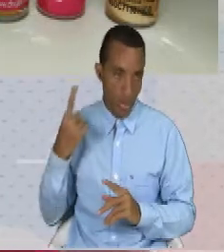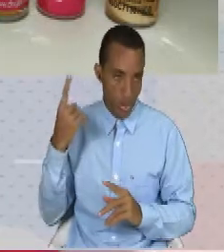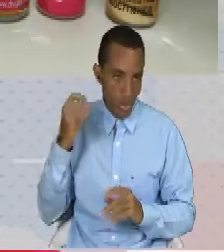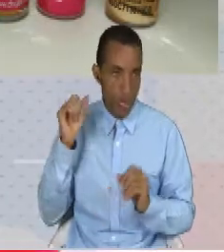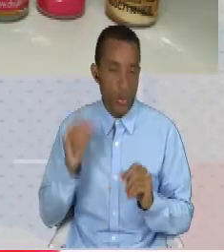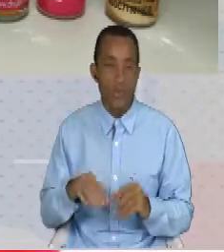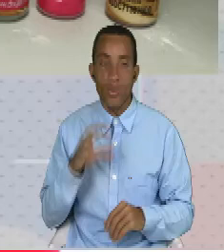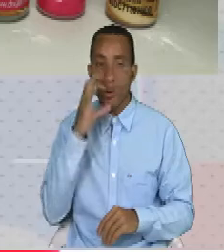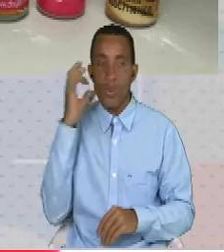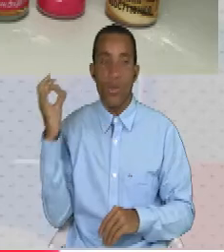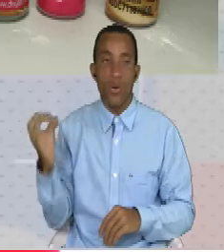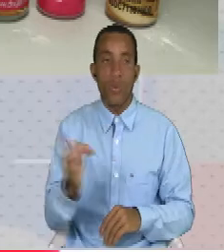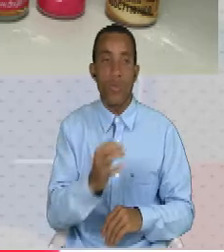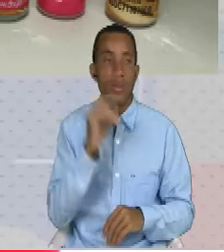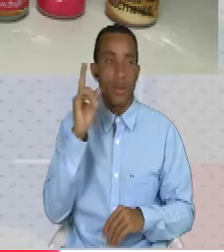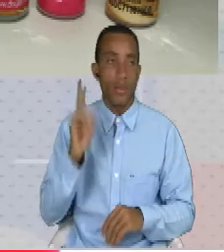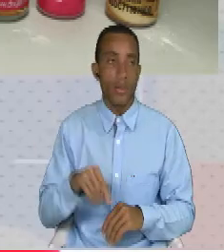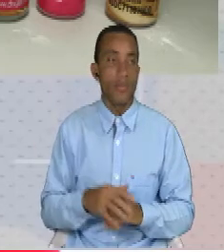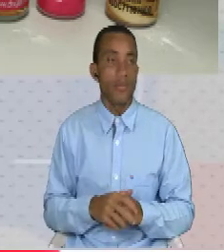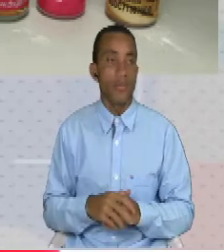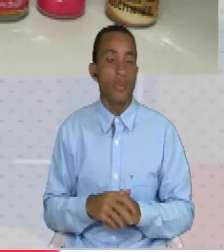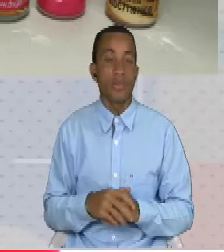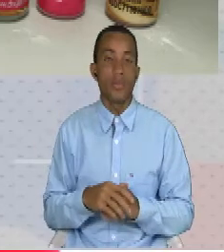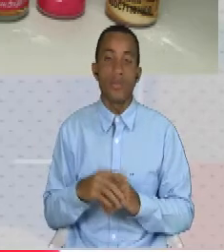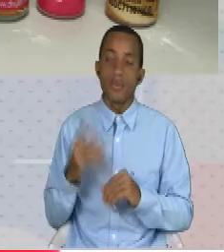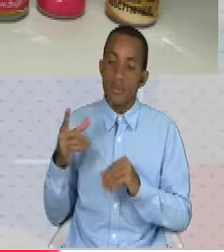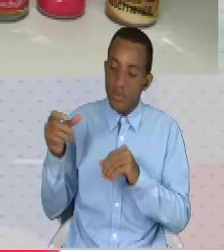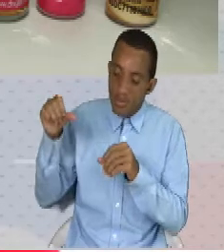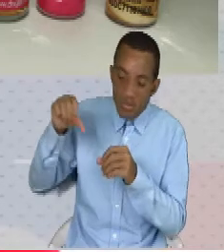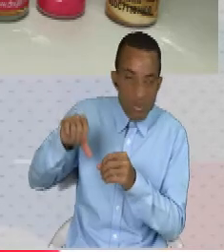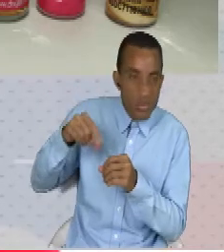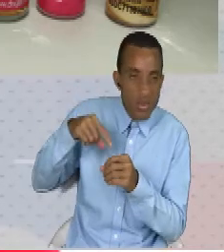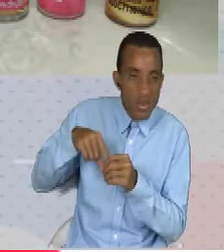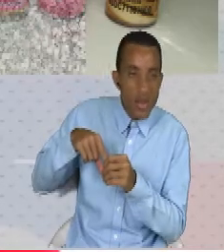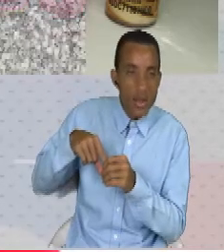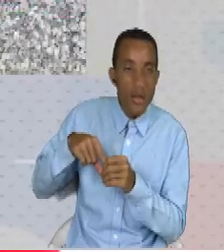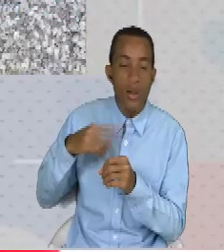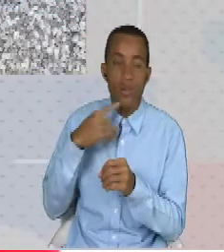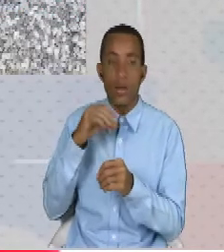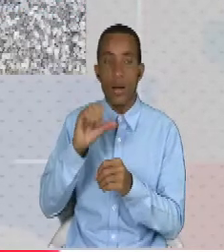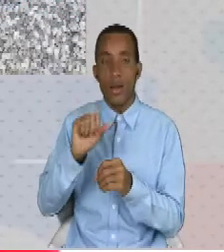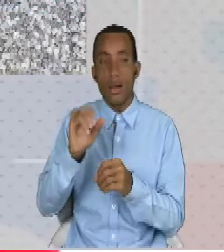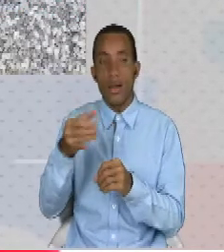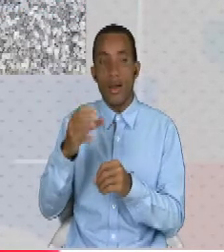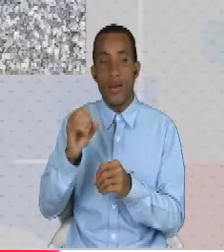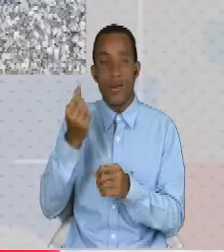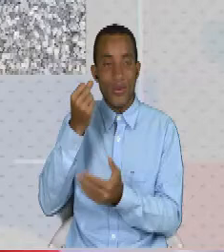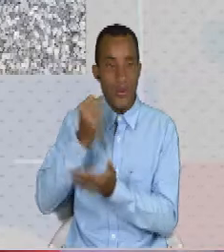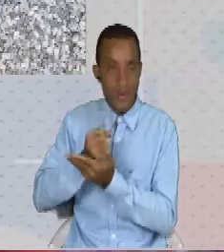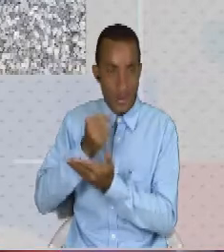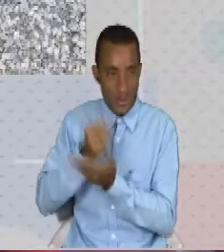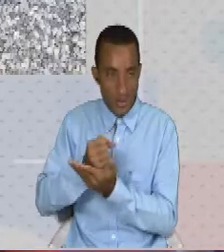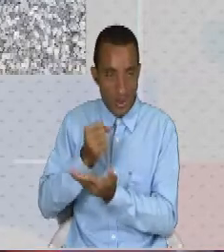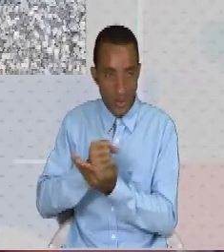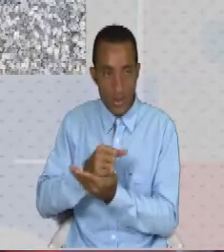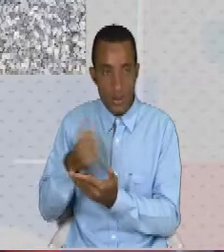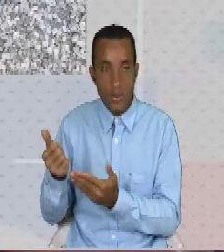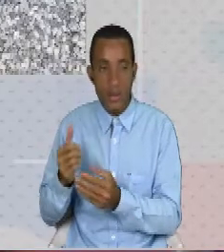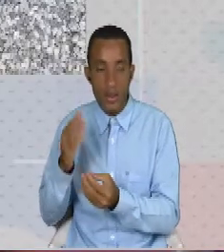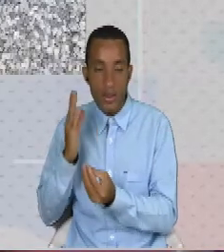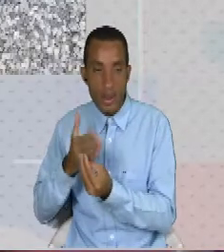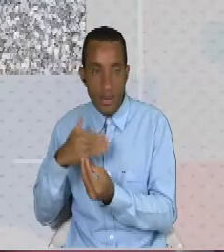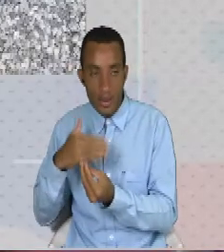los hombres lo pueden usar porque uno de los compuestos de este tratamiento es el ajo y la cebolla y el ajo la cebolla lo que nos